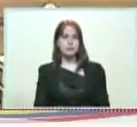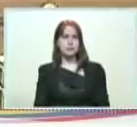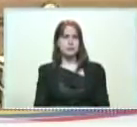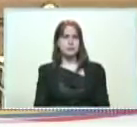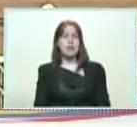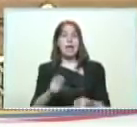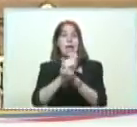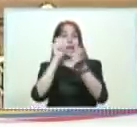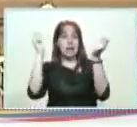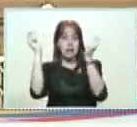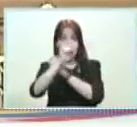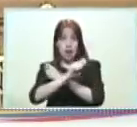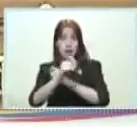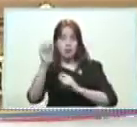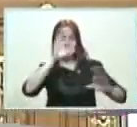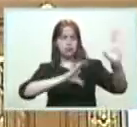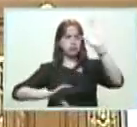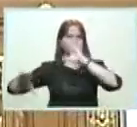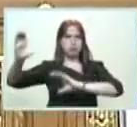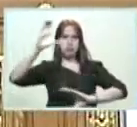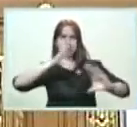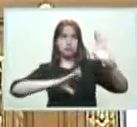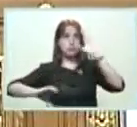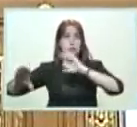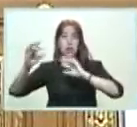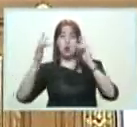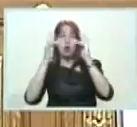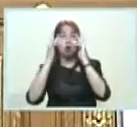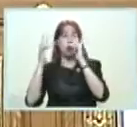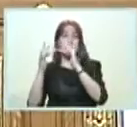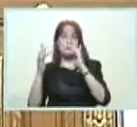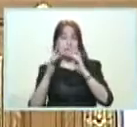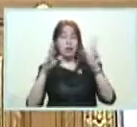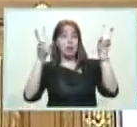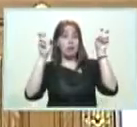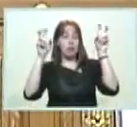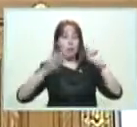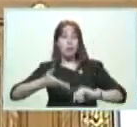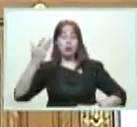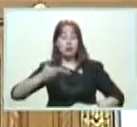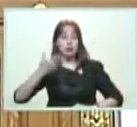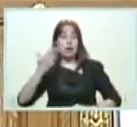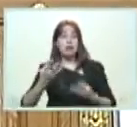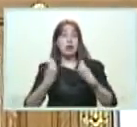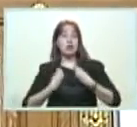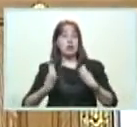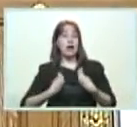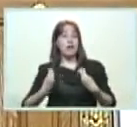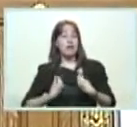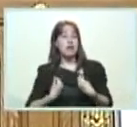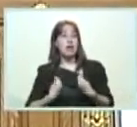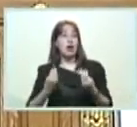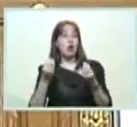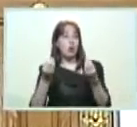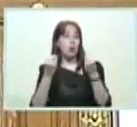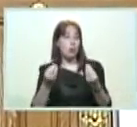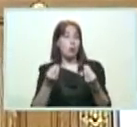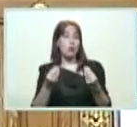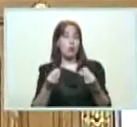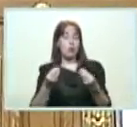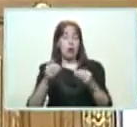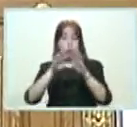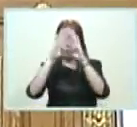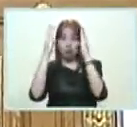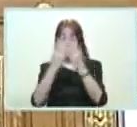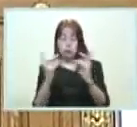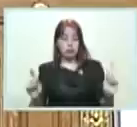con el cambio climático, conectarnos con los grandes temas de la defensa y la sobrevivencia, porque este planeta no